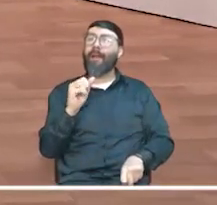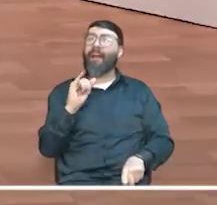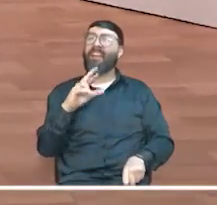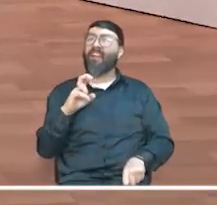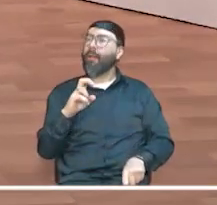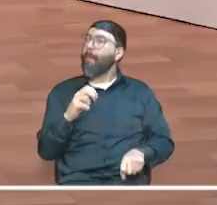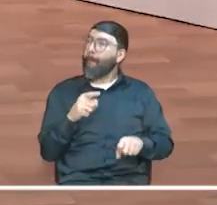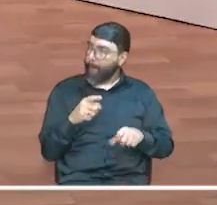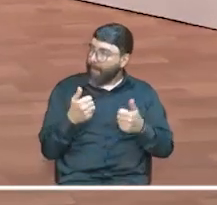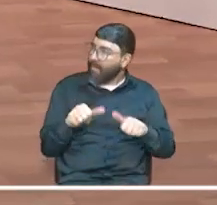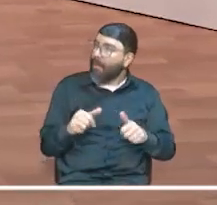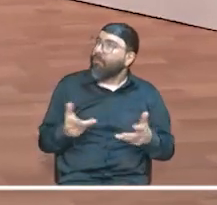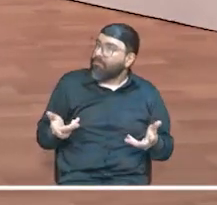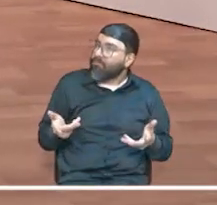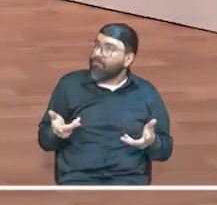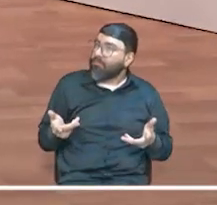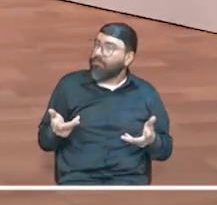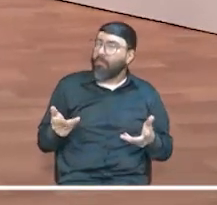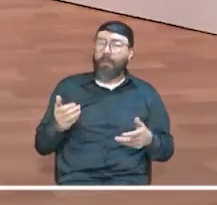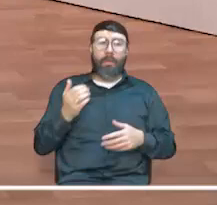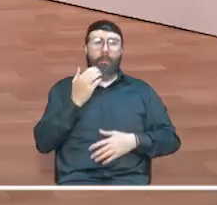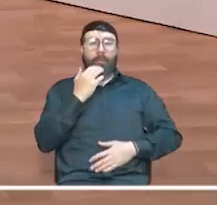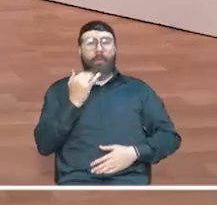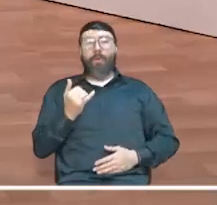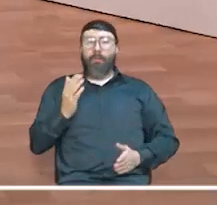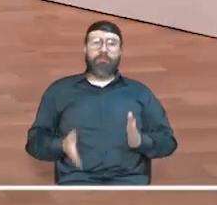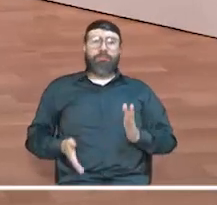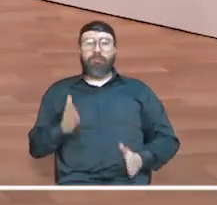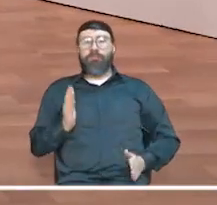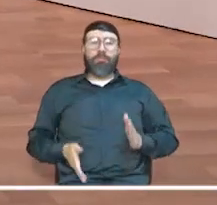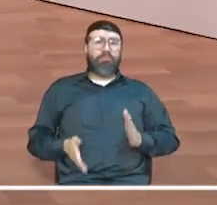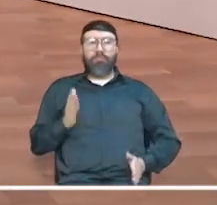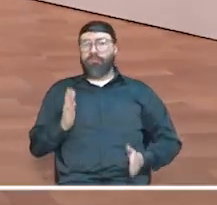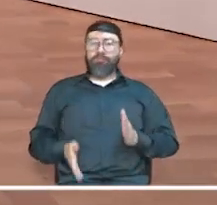depende de la condición. Digamos, para el trote que se